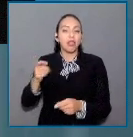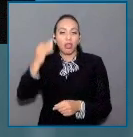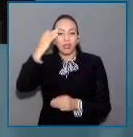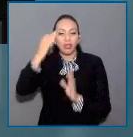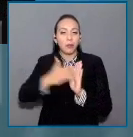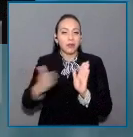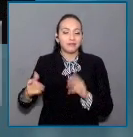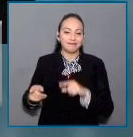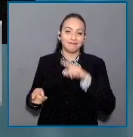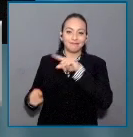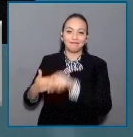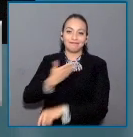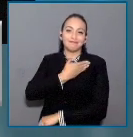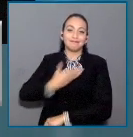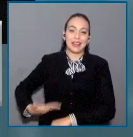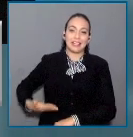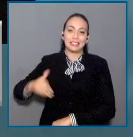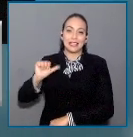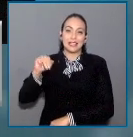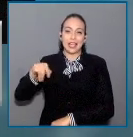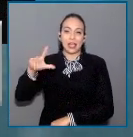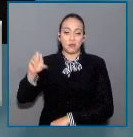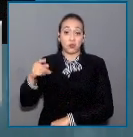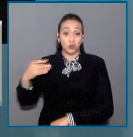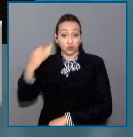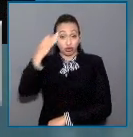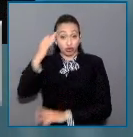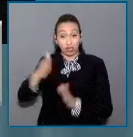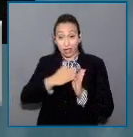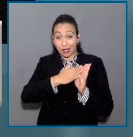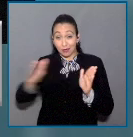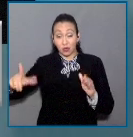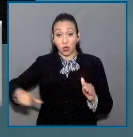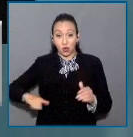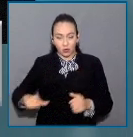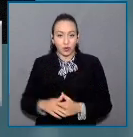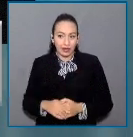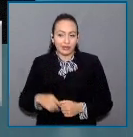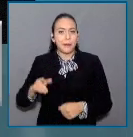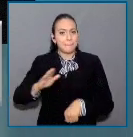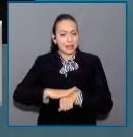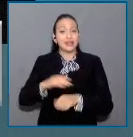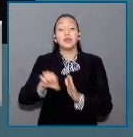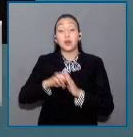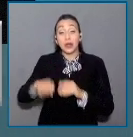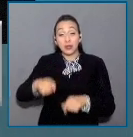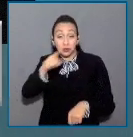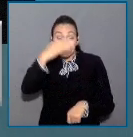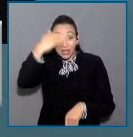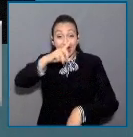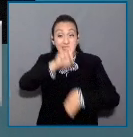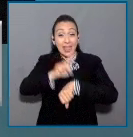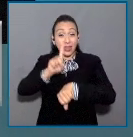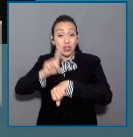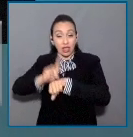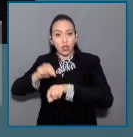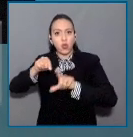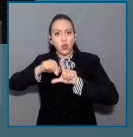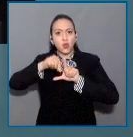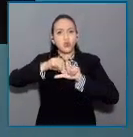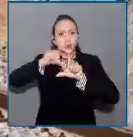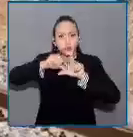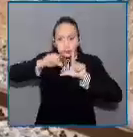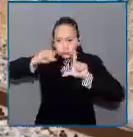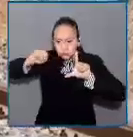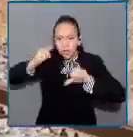en la parte de la cantidad de personas que desaparecen diariamente. Según la que tenemos como estadísticas, que diariamente desaparecen 24 personas en